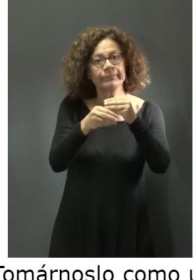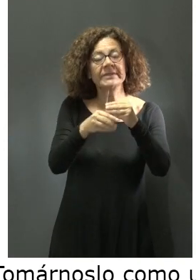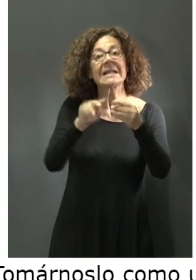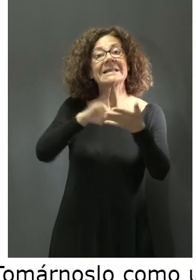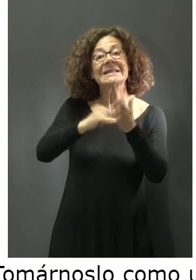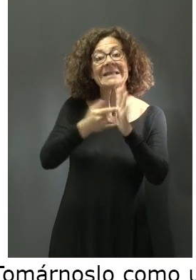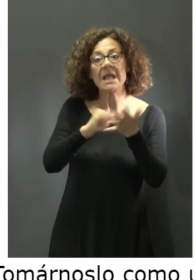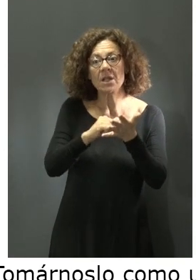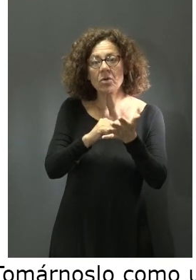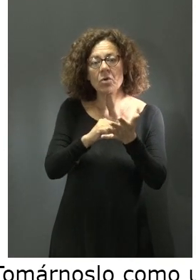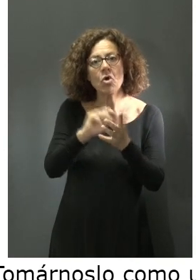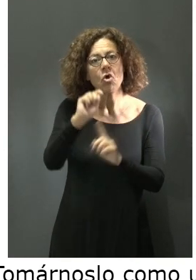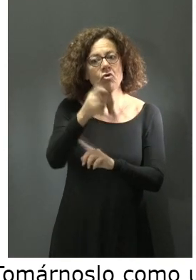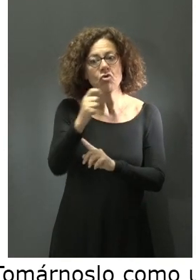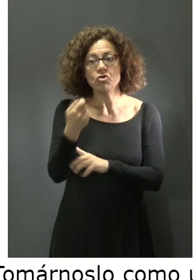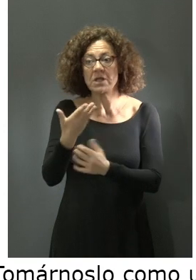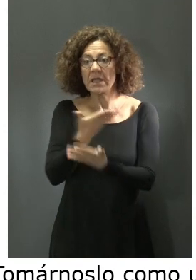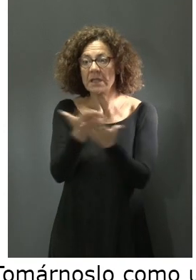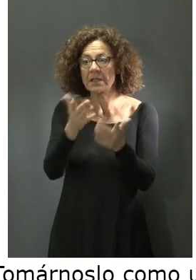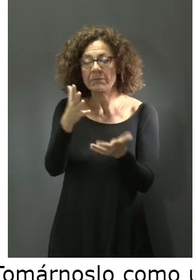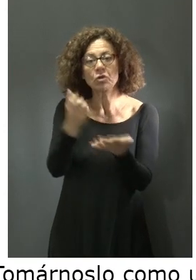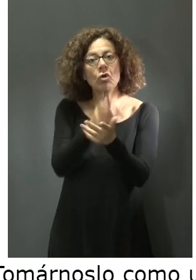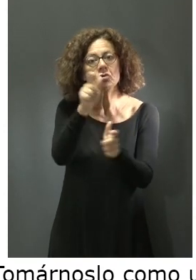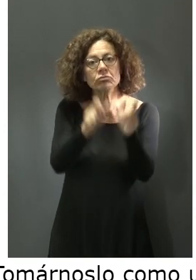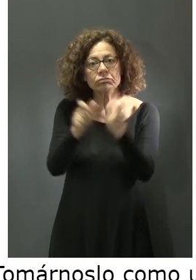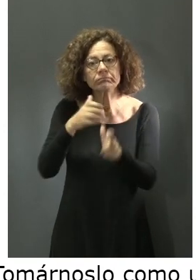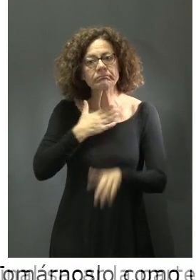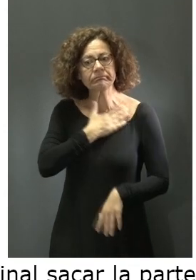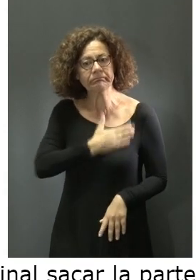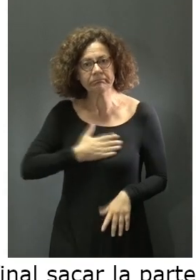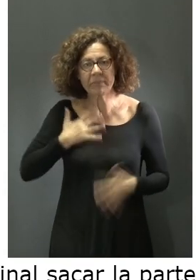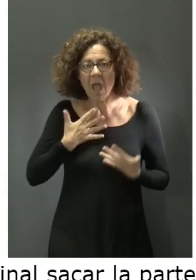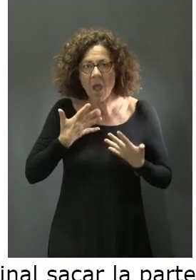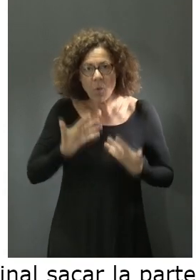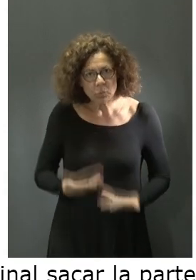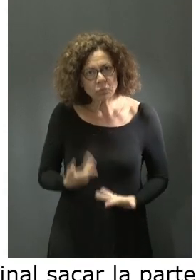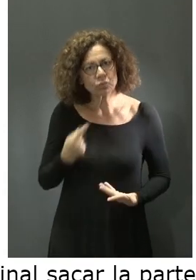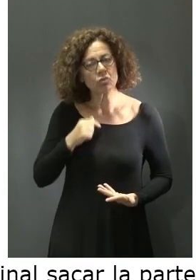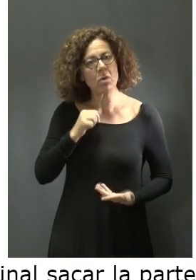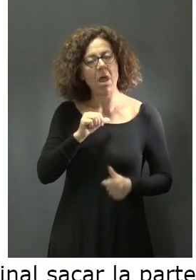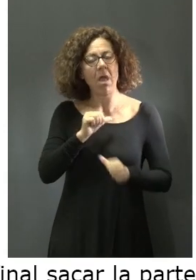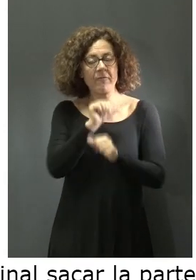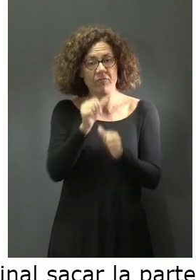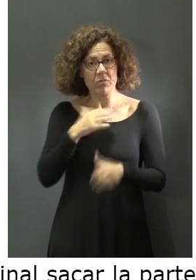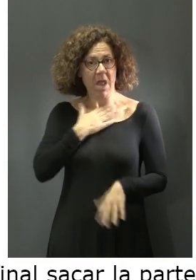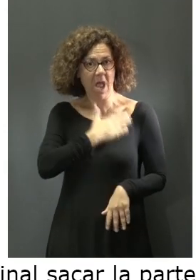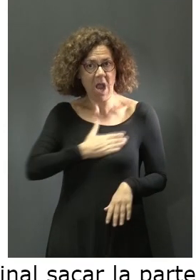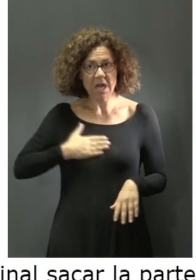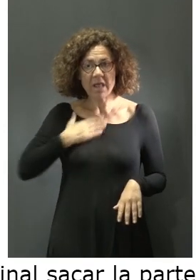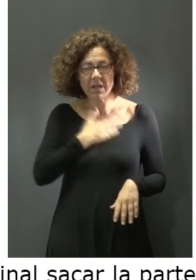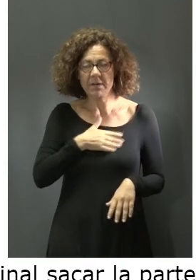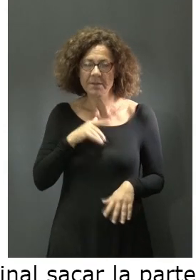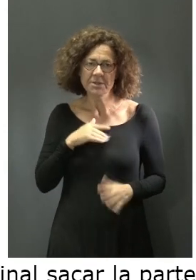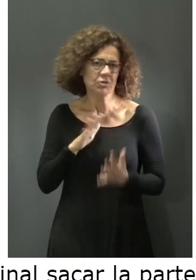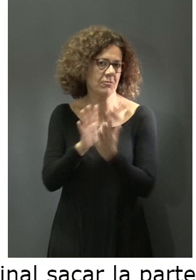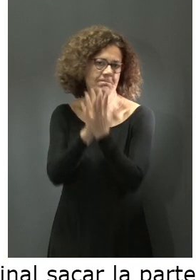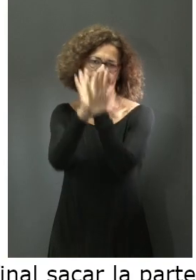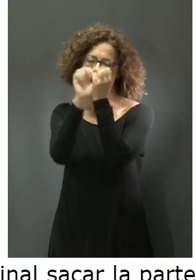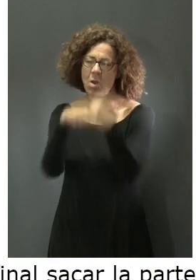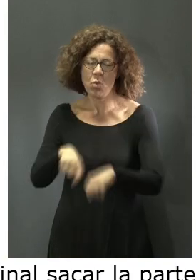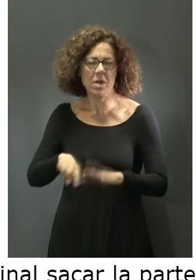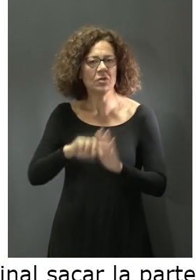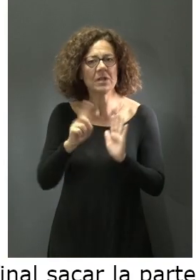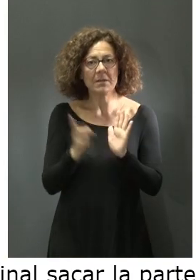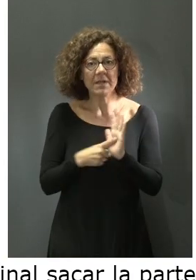que todo el mundo pueda vivir los espacios de una forma cómoda y una forma agradable. Pues estoy totalmente de acuerdo contigo,